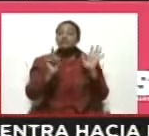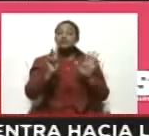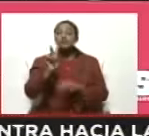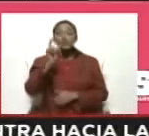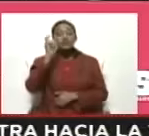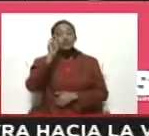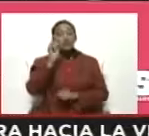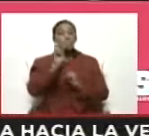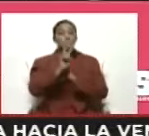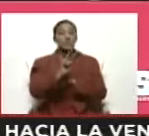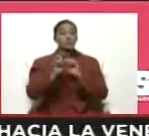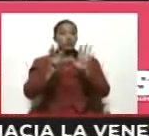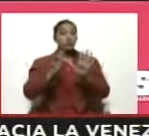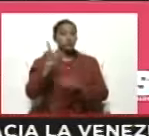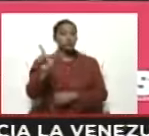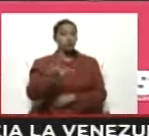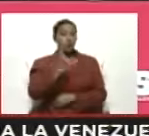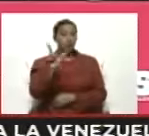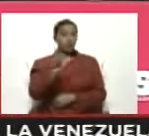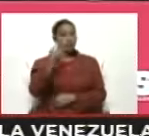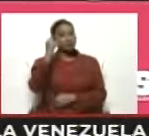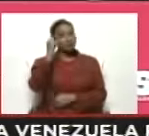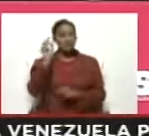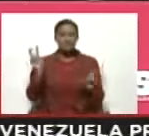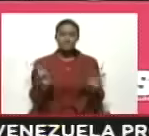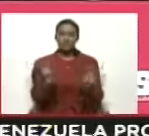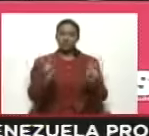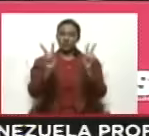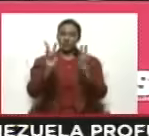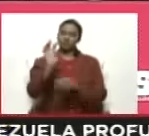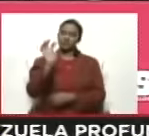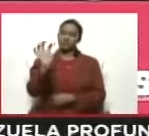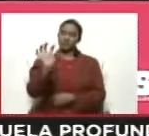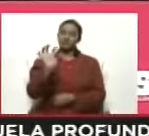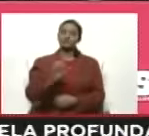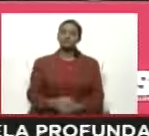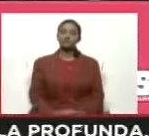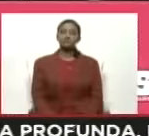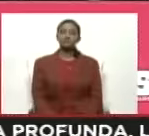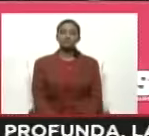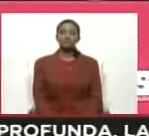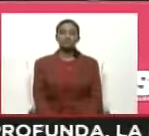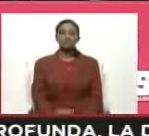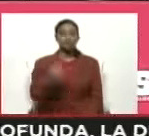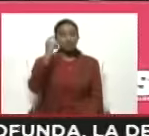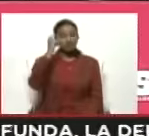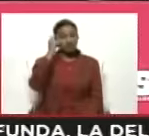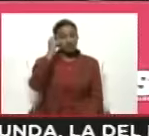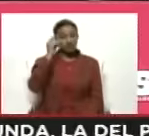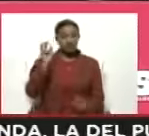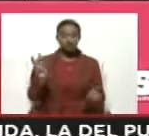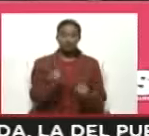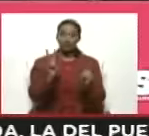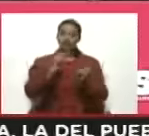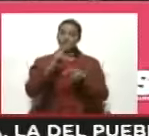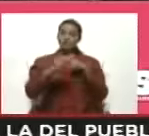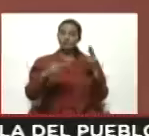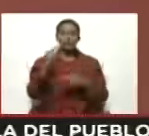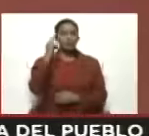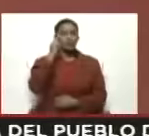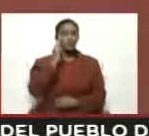julio, día de victoria de la patria, día de la victoria de la revolución bolivariana. Hemos